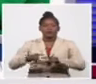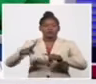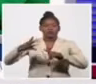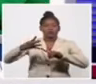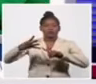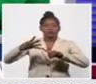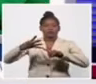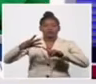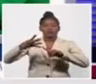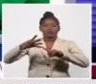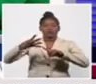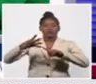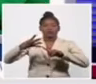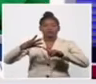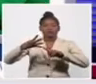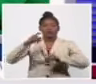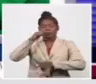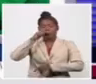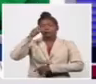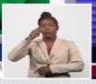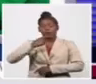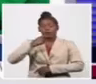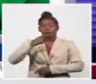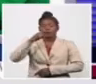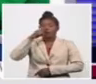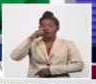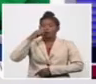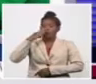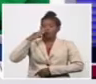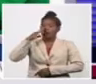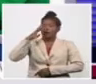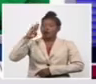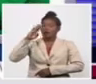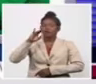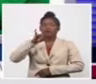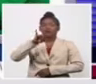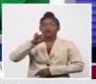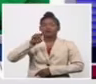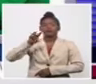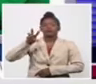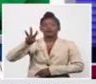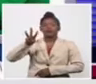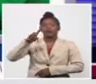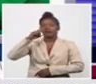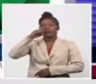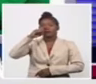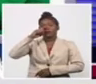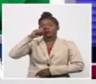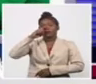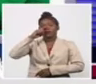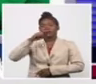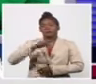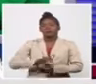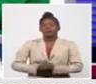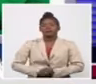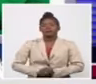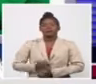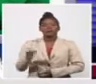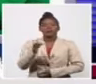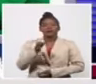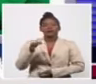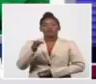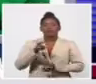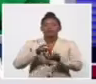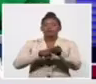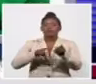también masculino, también de una edad avanzada, 93 años de edad, del municipio y la provincia de